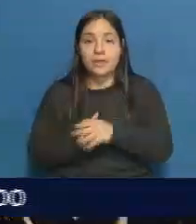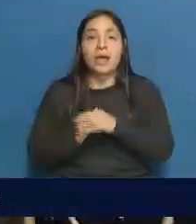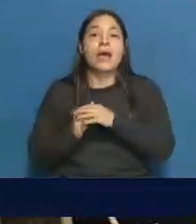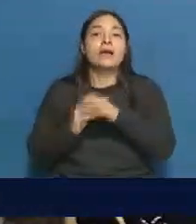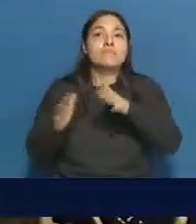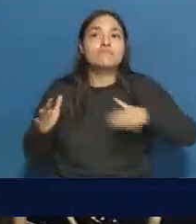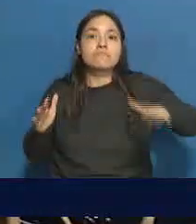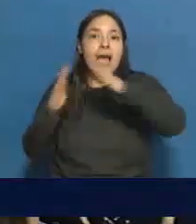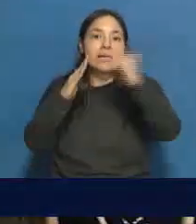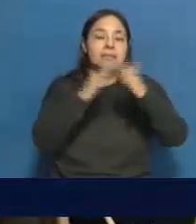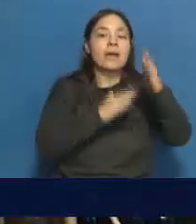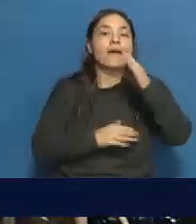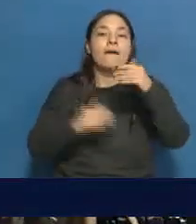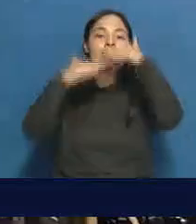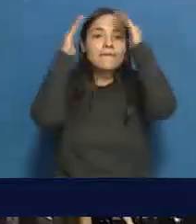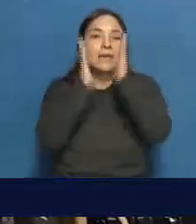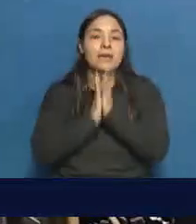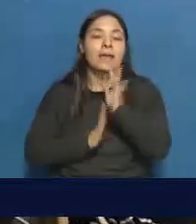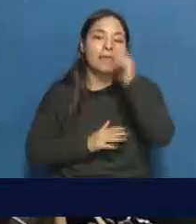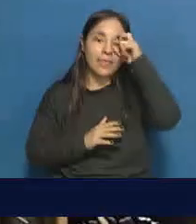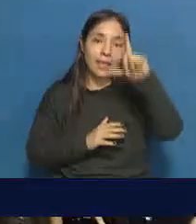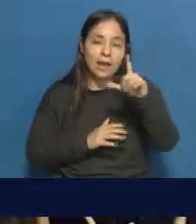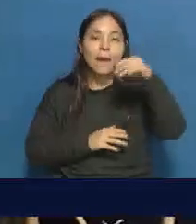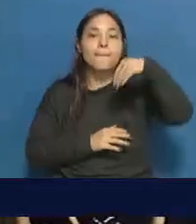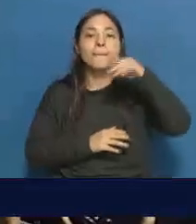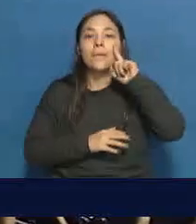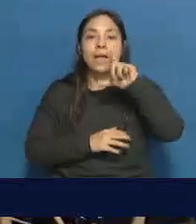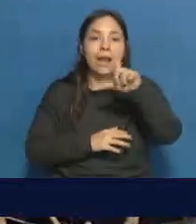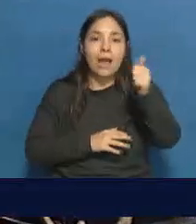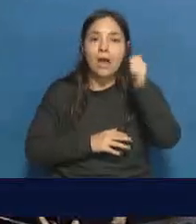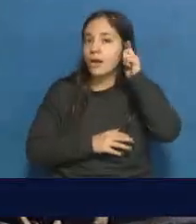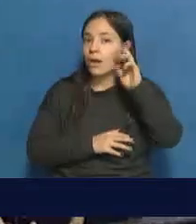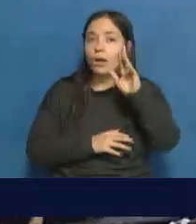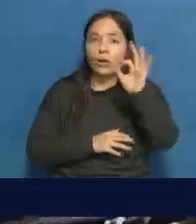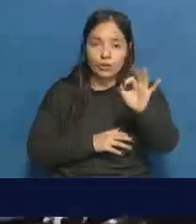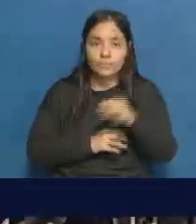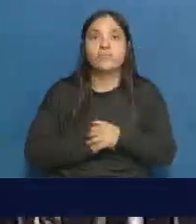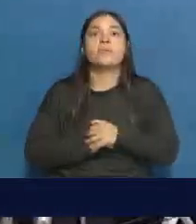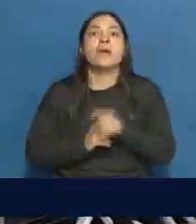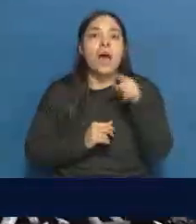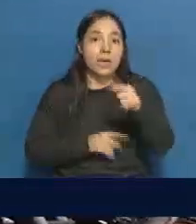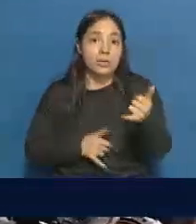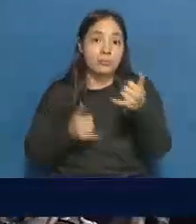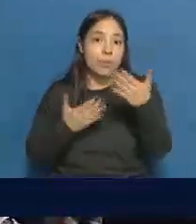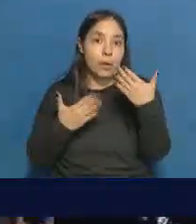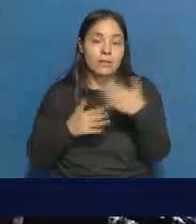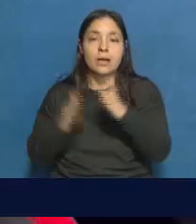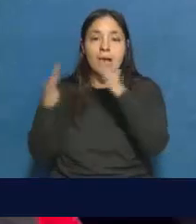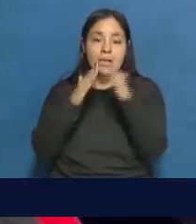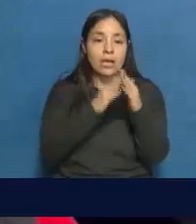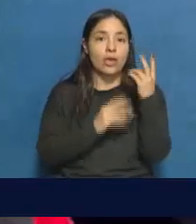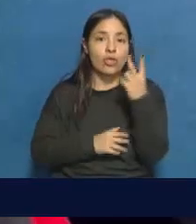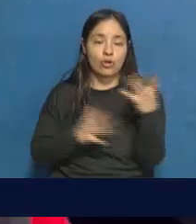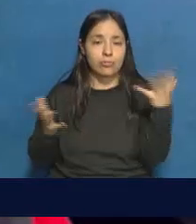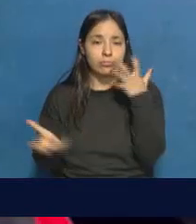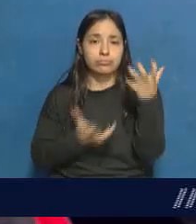del milagro ahí se pueden contactar en el lugar del hecho son dos viviendas damnificadas digamos